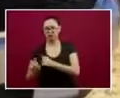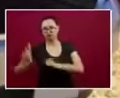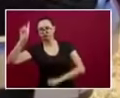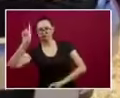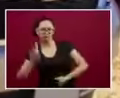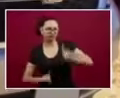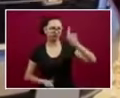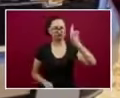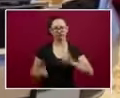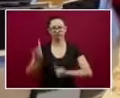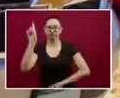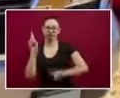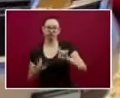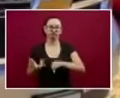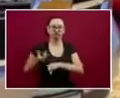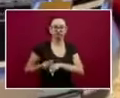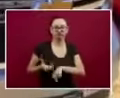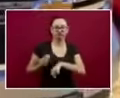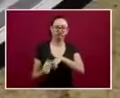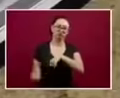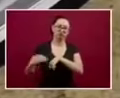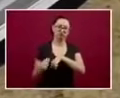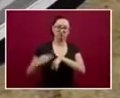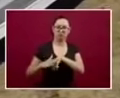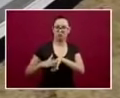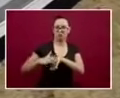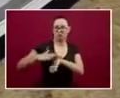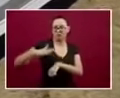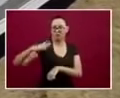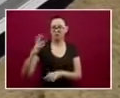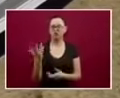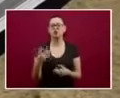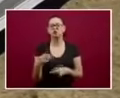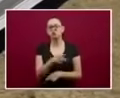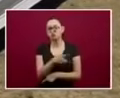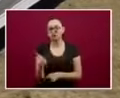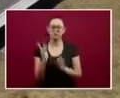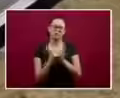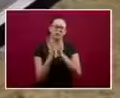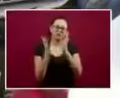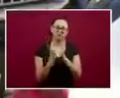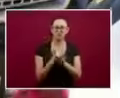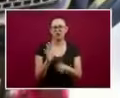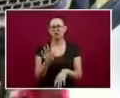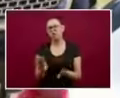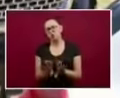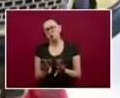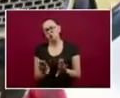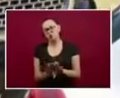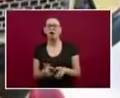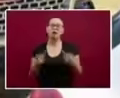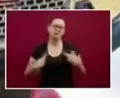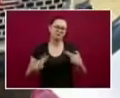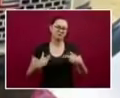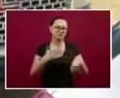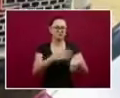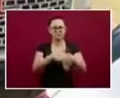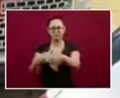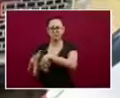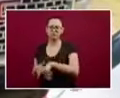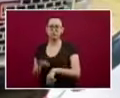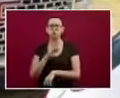nosotros como una hija, y pues de verdad que la sacamos adelante de una depresión enorme. Le ayudamos con todos sus temas